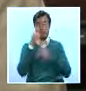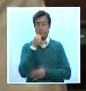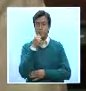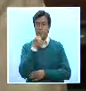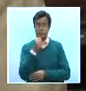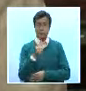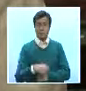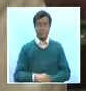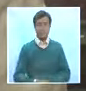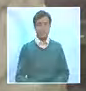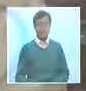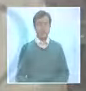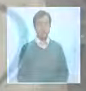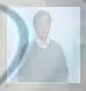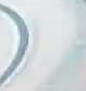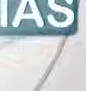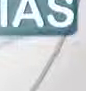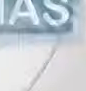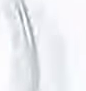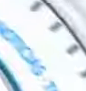inmediato.